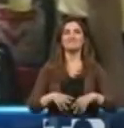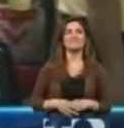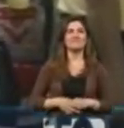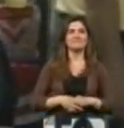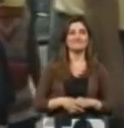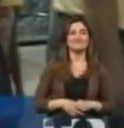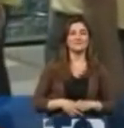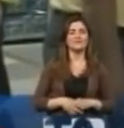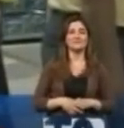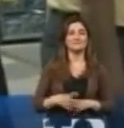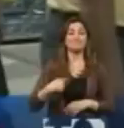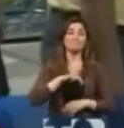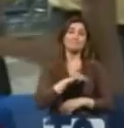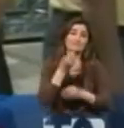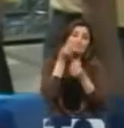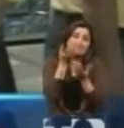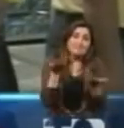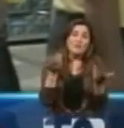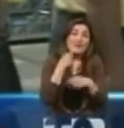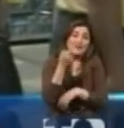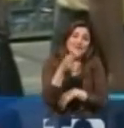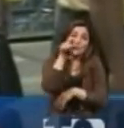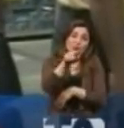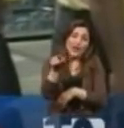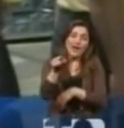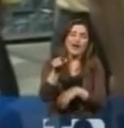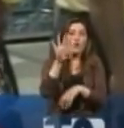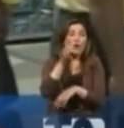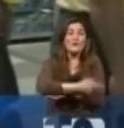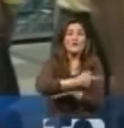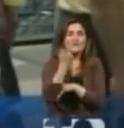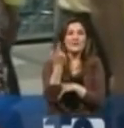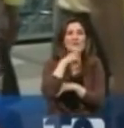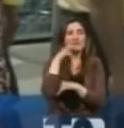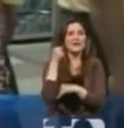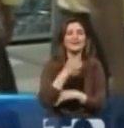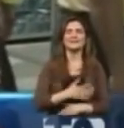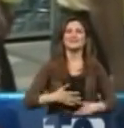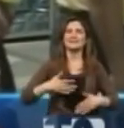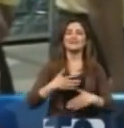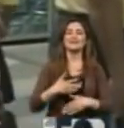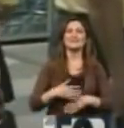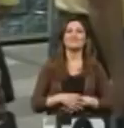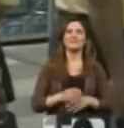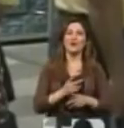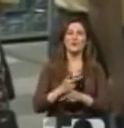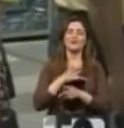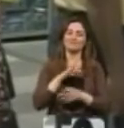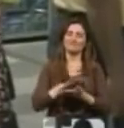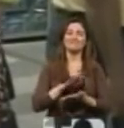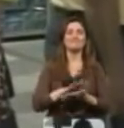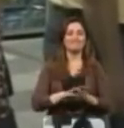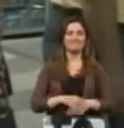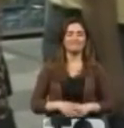Nosotros solamente le podemos decir que estos 4 días de feriado los pueden disfrutar, pero sobre todo también con mucha calma y